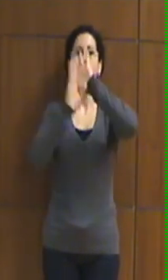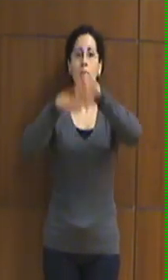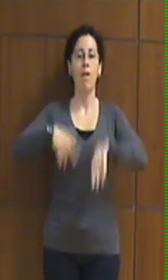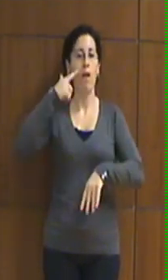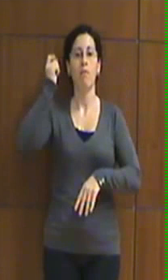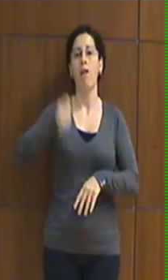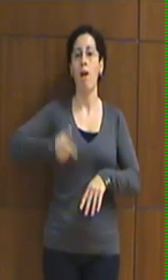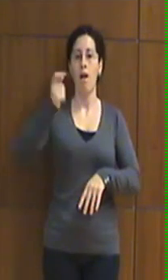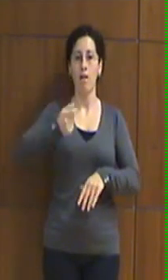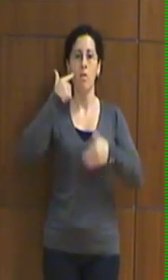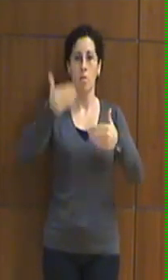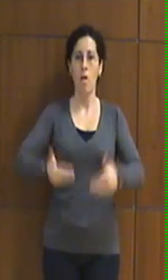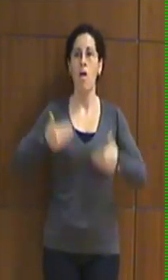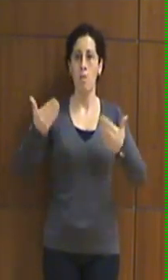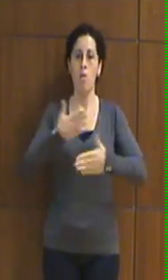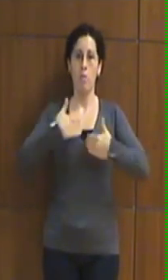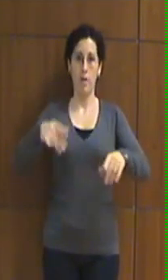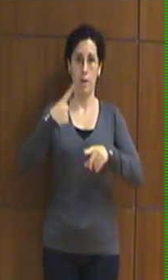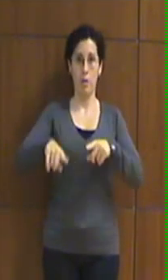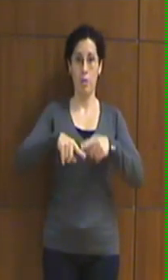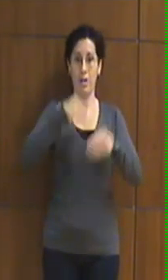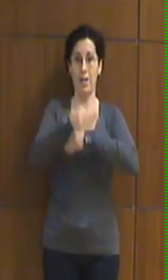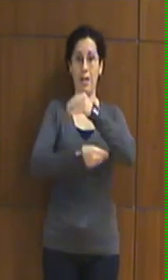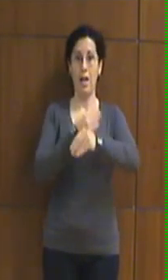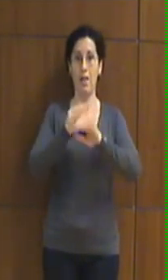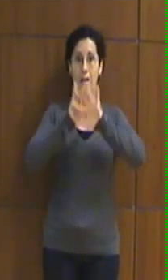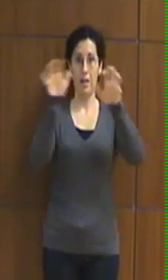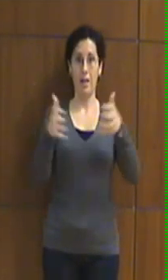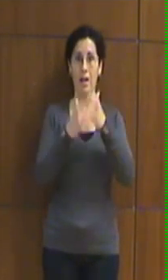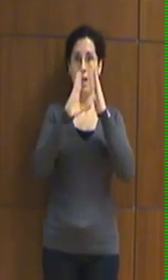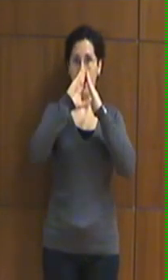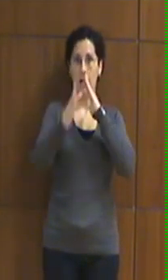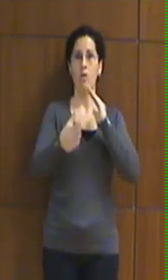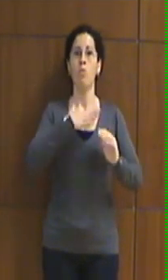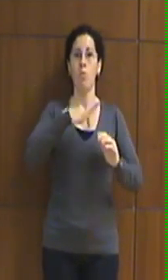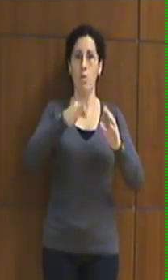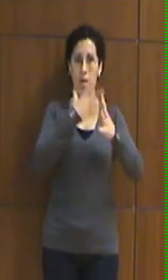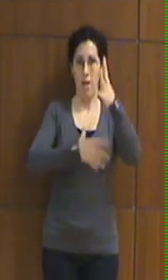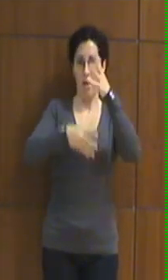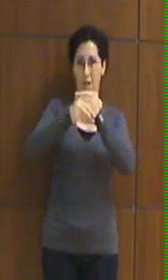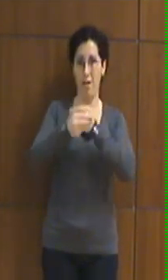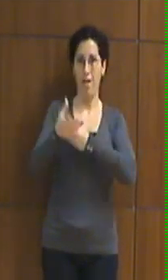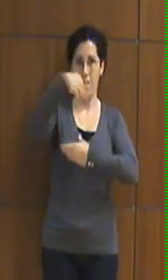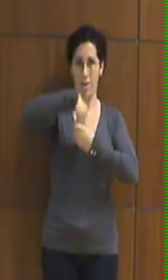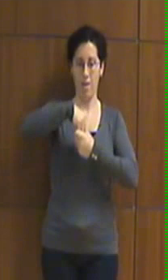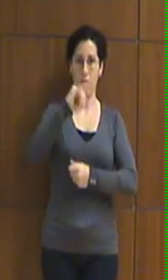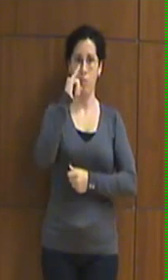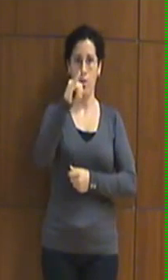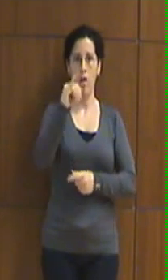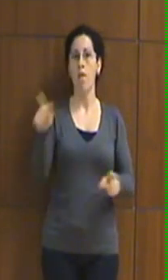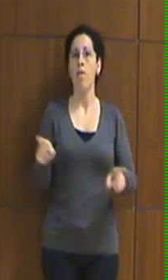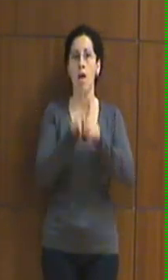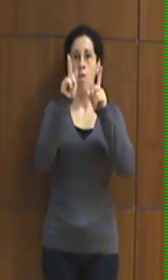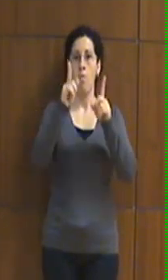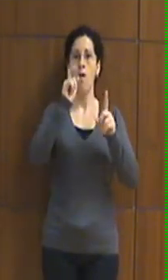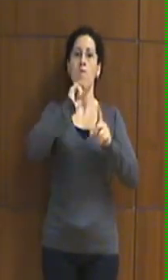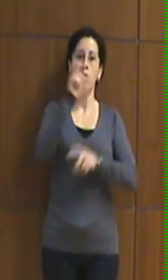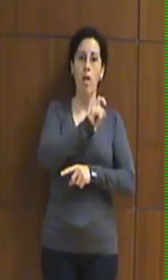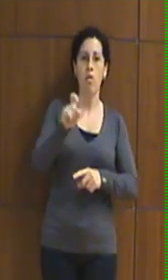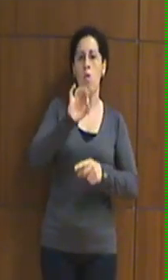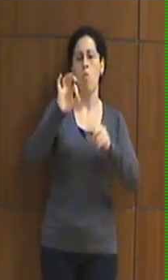toda la realización de directos que se nos puedan plantear, tanto a la Fundación como a otras entidades,